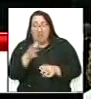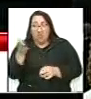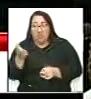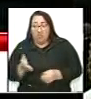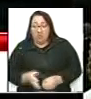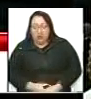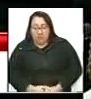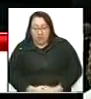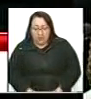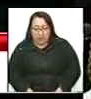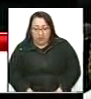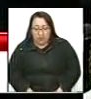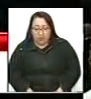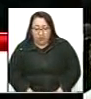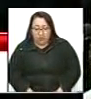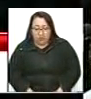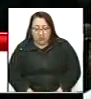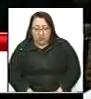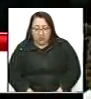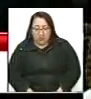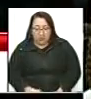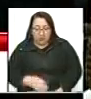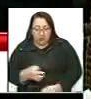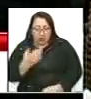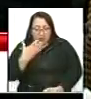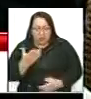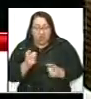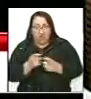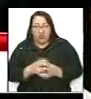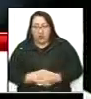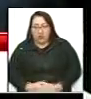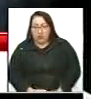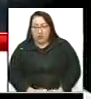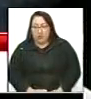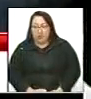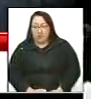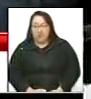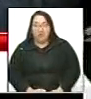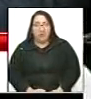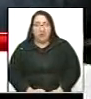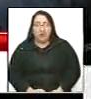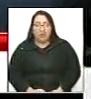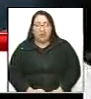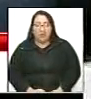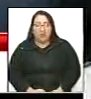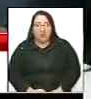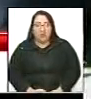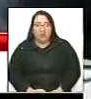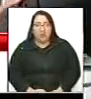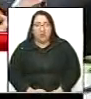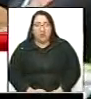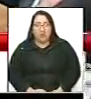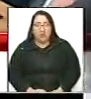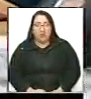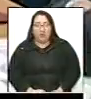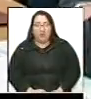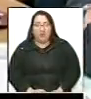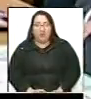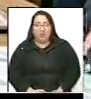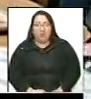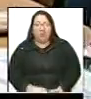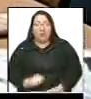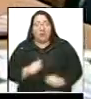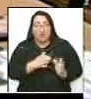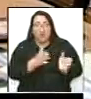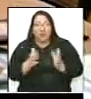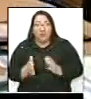Entonces, solamente dejo constancia de esa apreciación. Gracias, Congresista Galarreta. Congresista Galarreta, para que concluya. Sí, entonces concluyo, presidente, si en esta etapa,